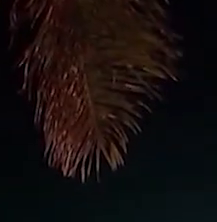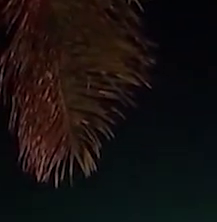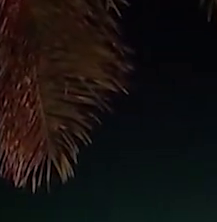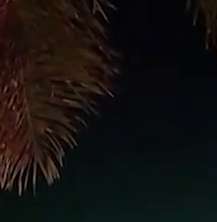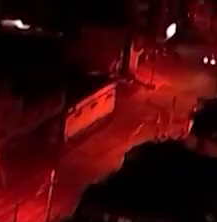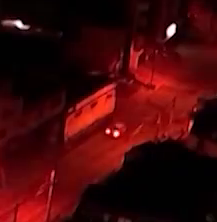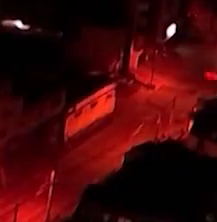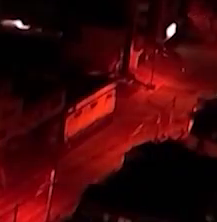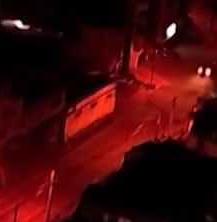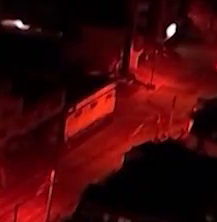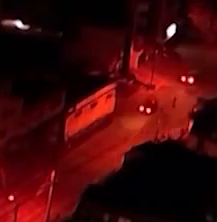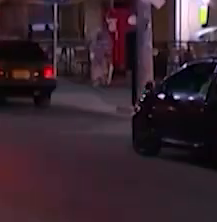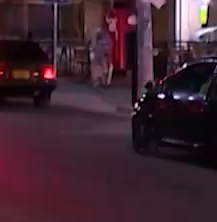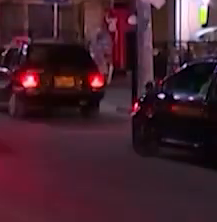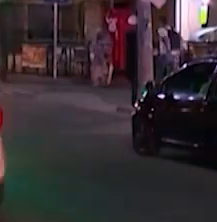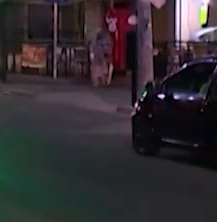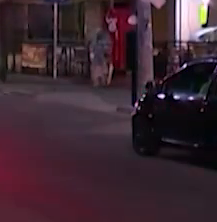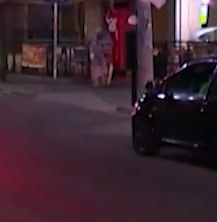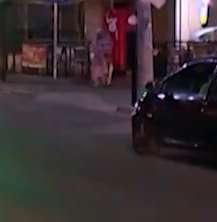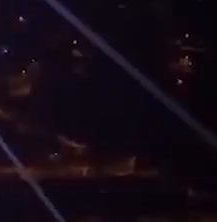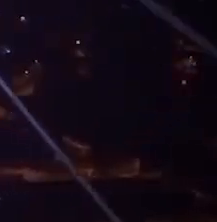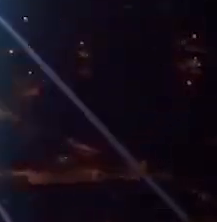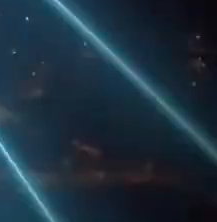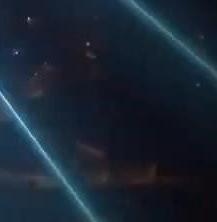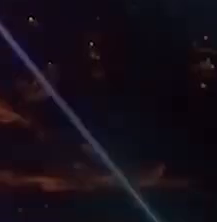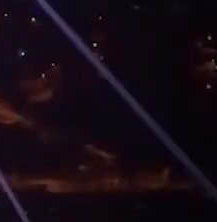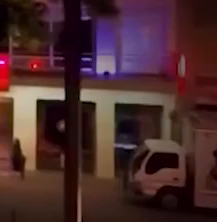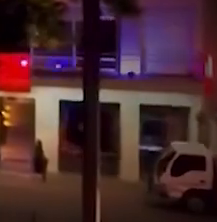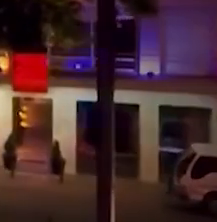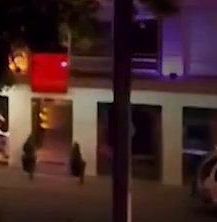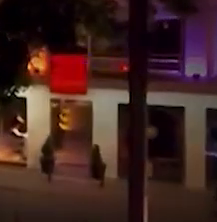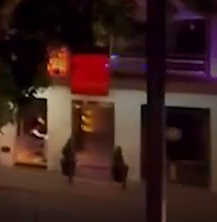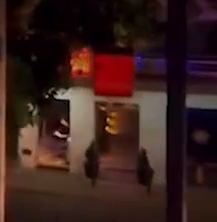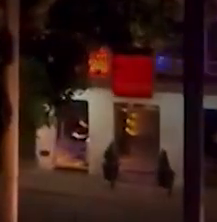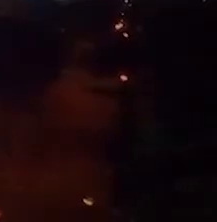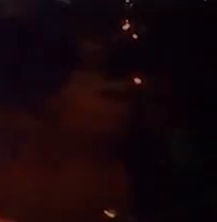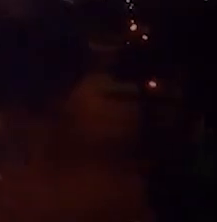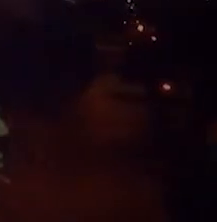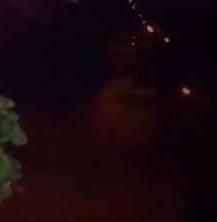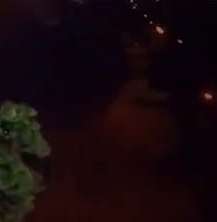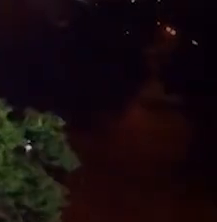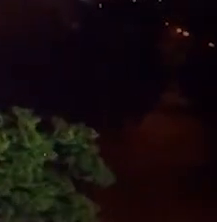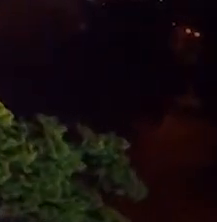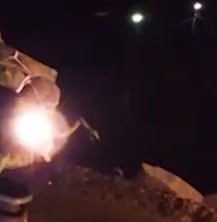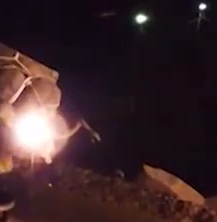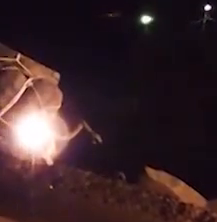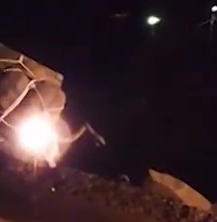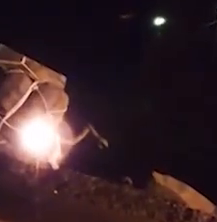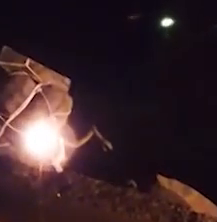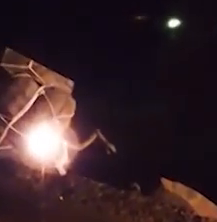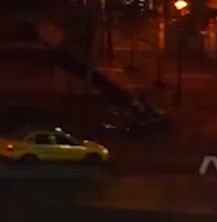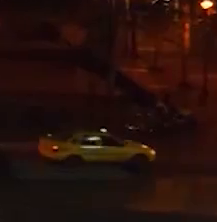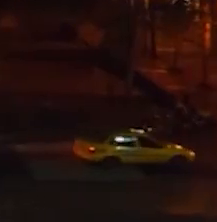esta hora, Caldas, Quindío y Risaralda se integran en la señal informativa más importante de la región.